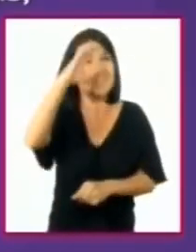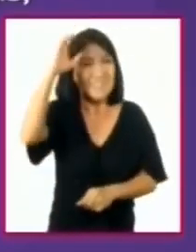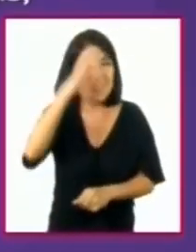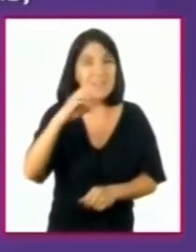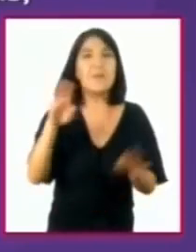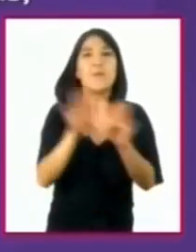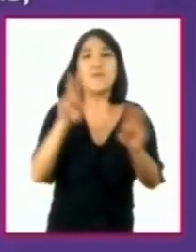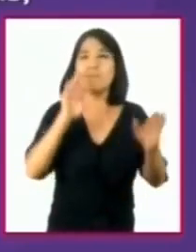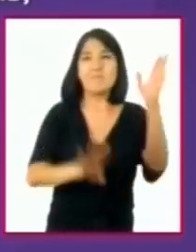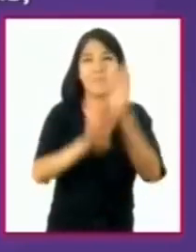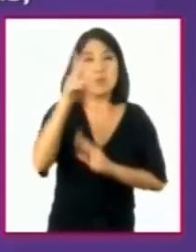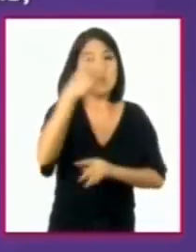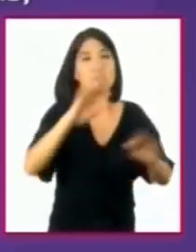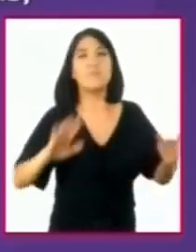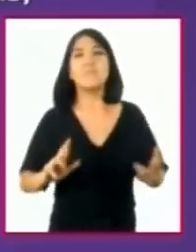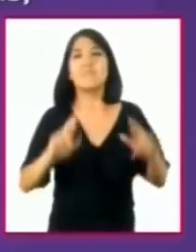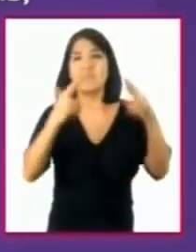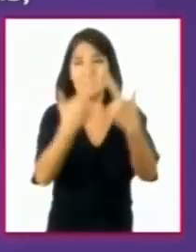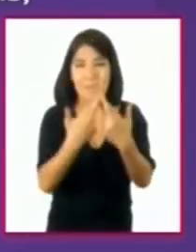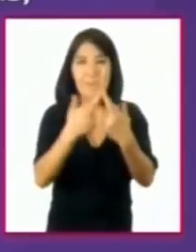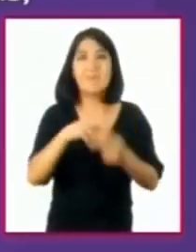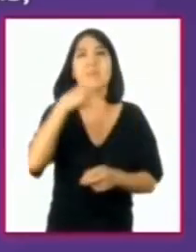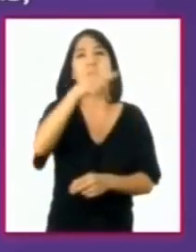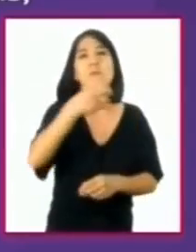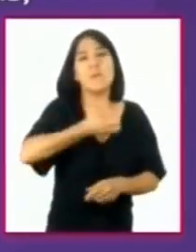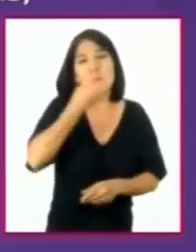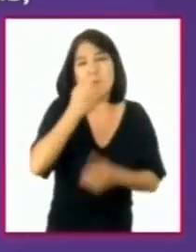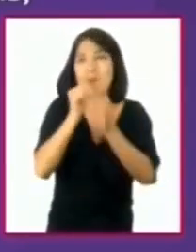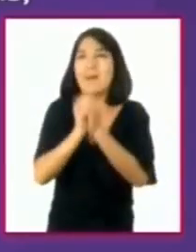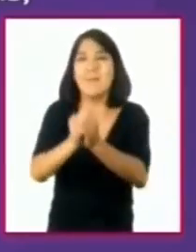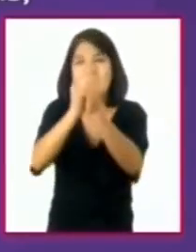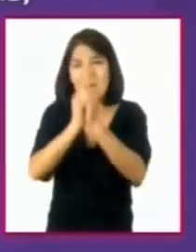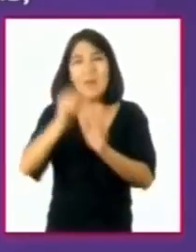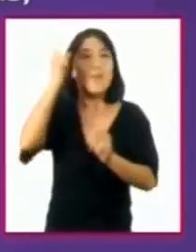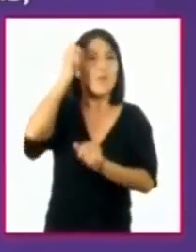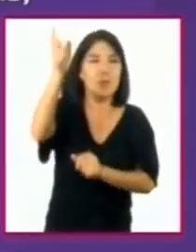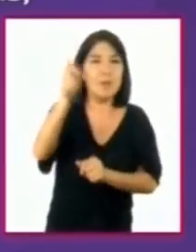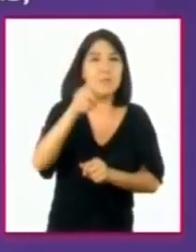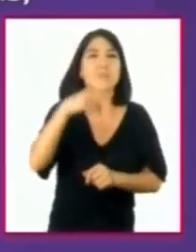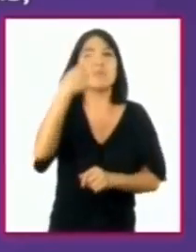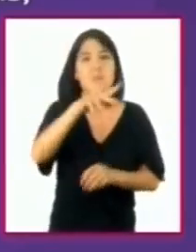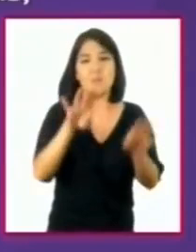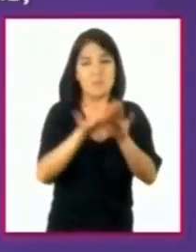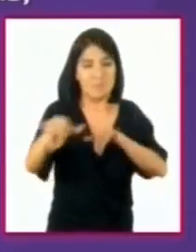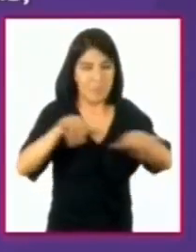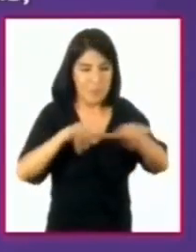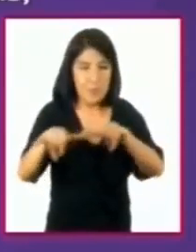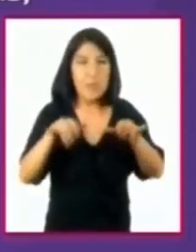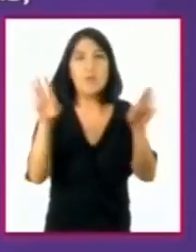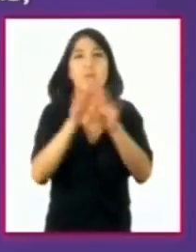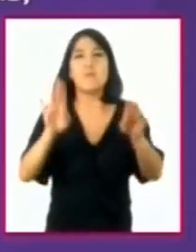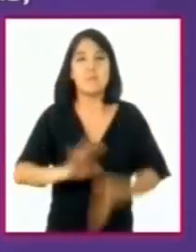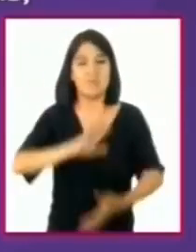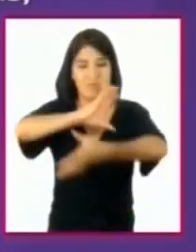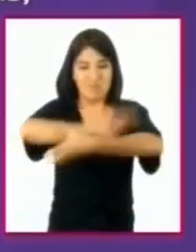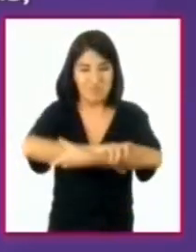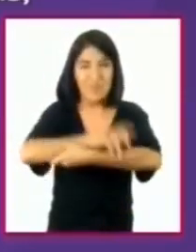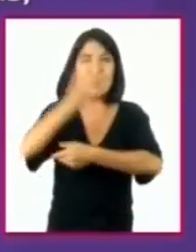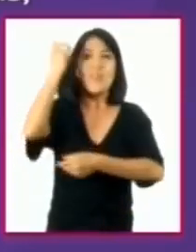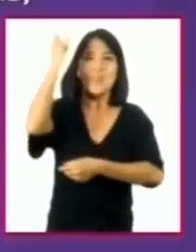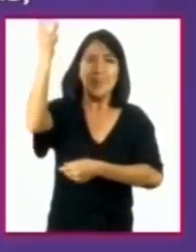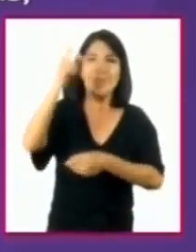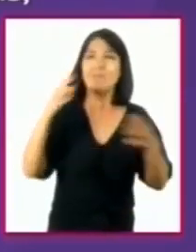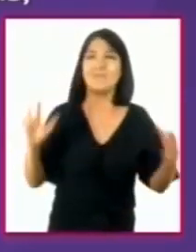creencias religiosas, ritos y ceremonias, historias, genealogías y alianzas de los señores, nociones